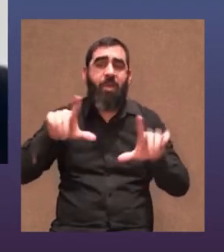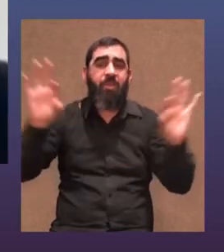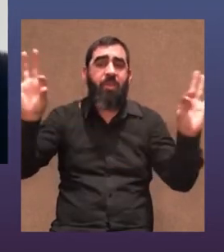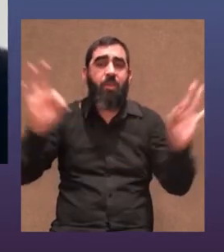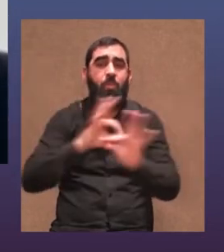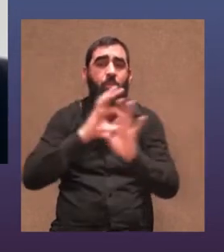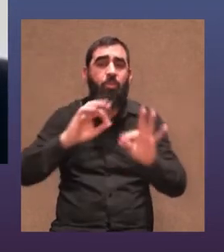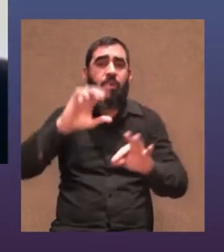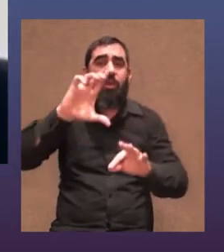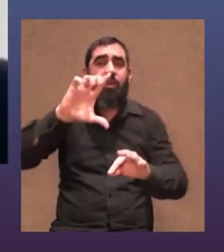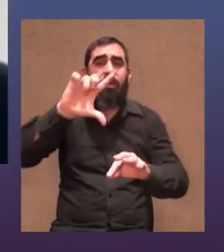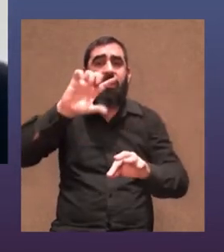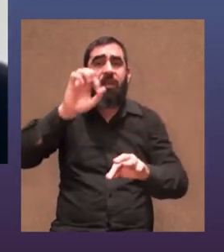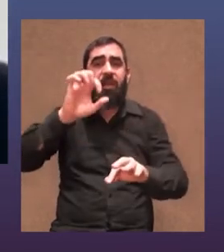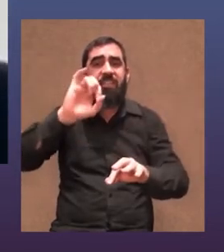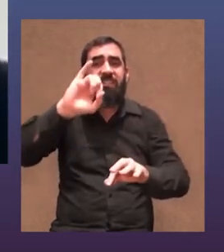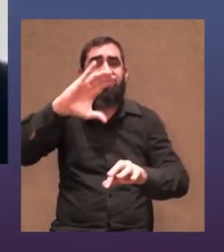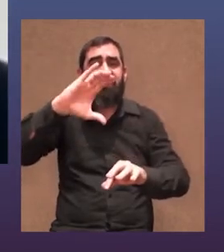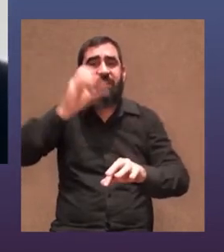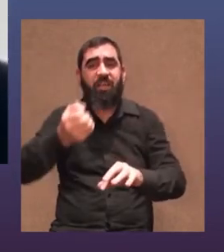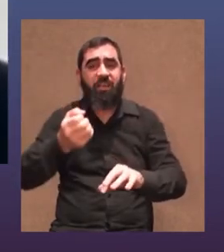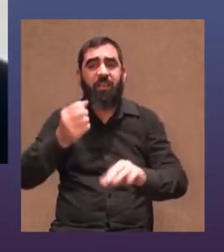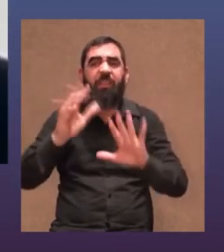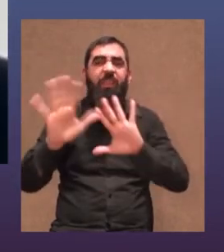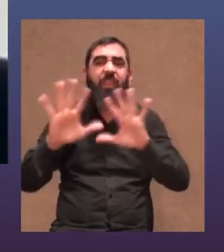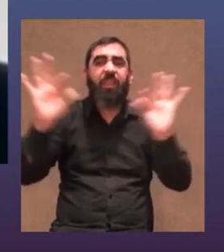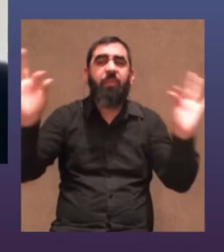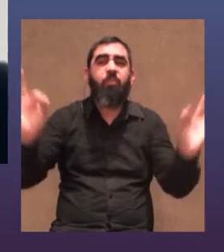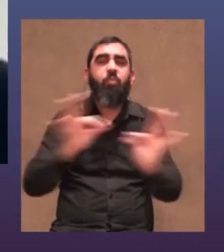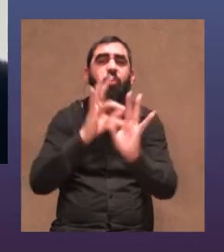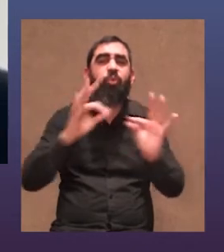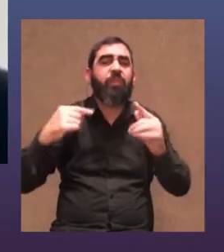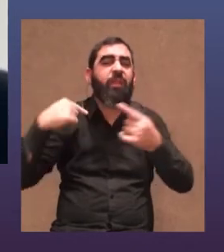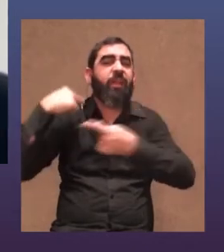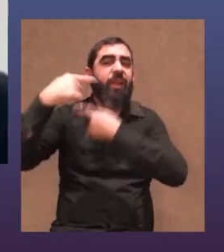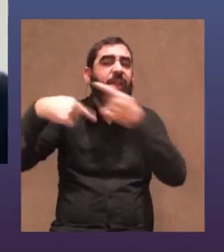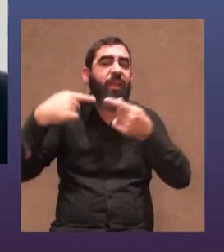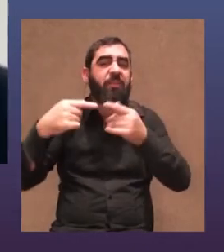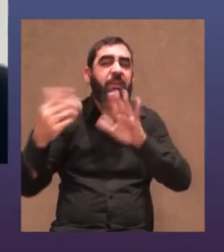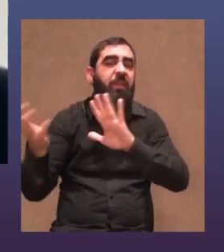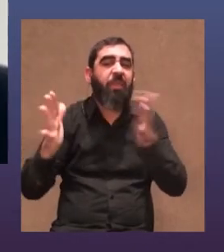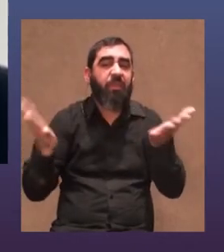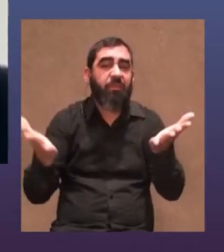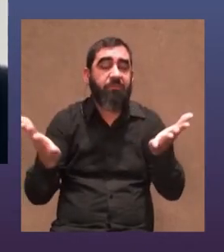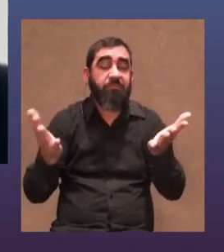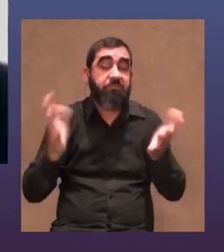sea, porque ¿qué es música clásica? Si vamos a lo estrictamente